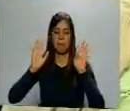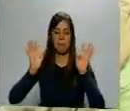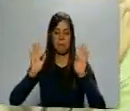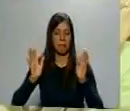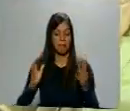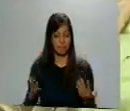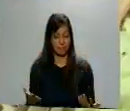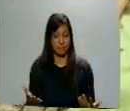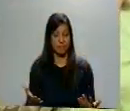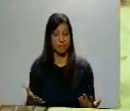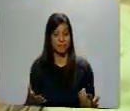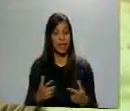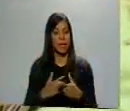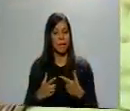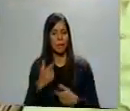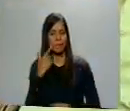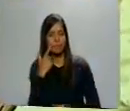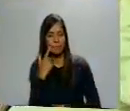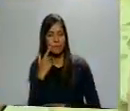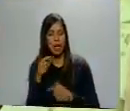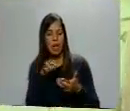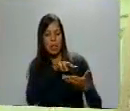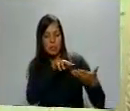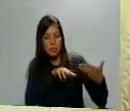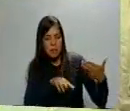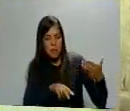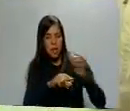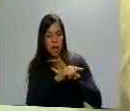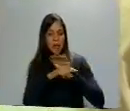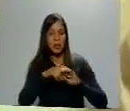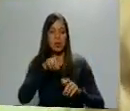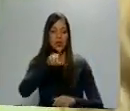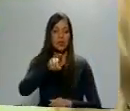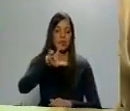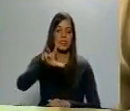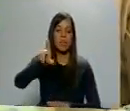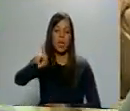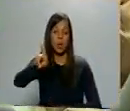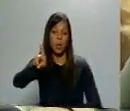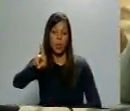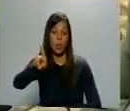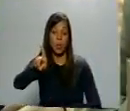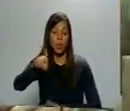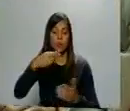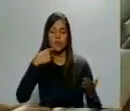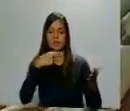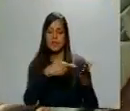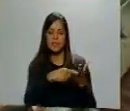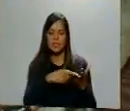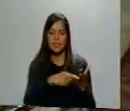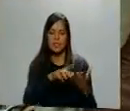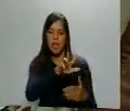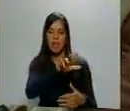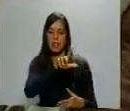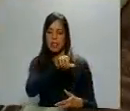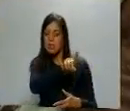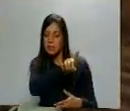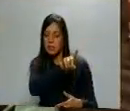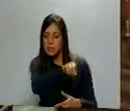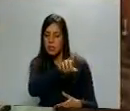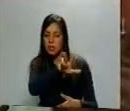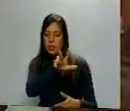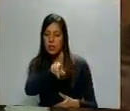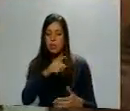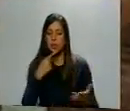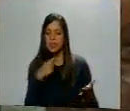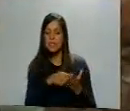ponerlo. Pero si uno lee el artículo, por ejemplo, 131, en ese artículo se establece que todos